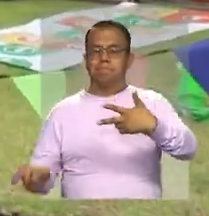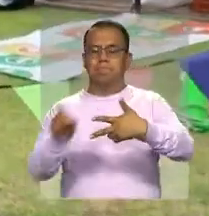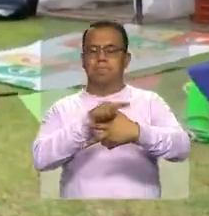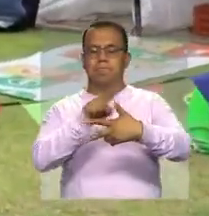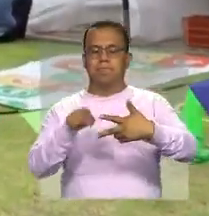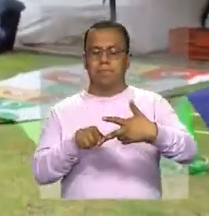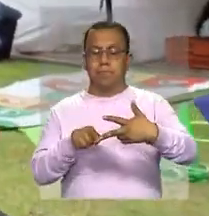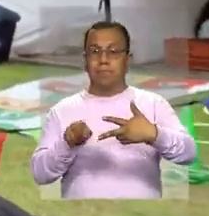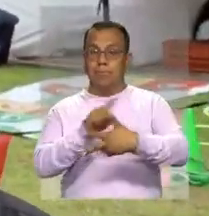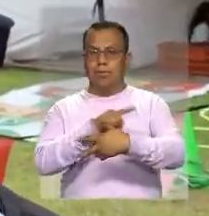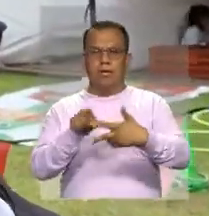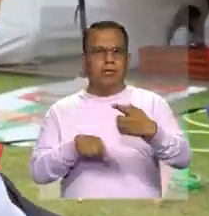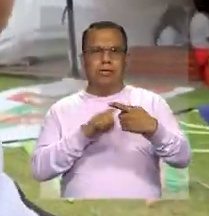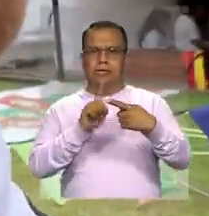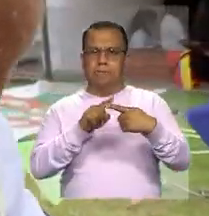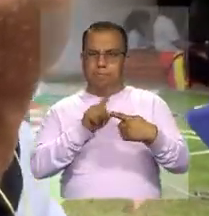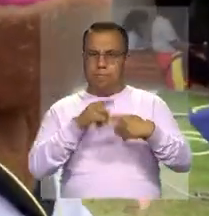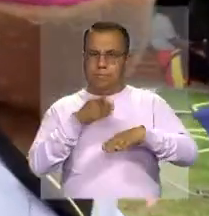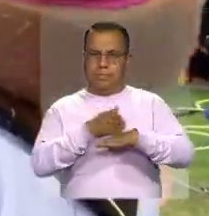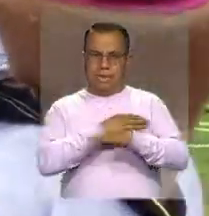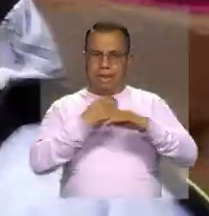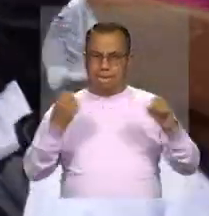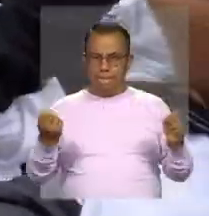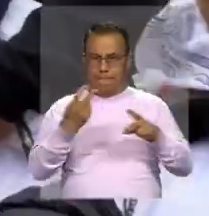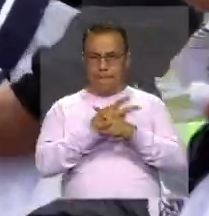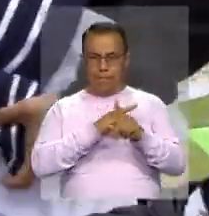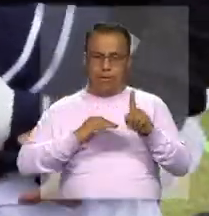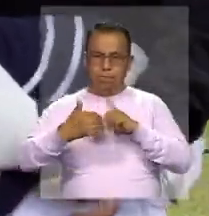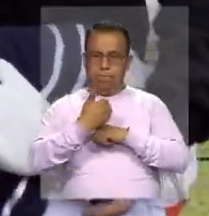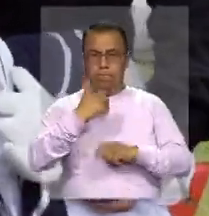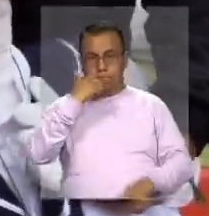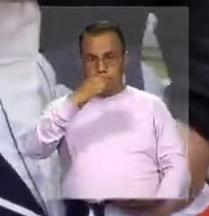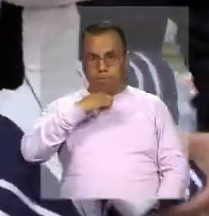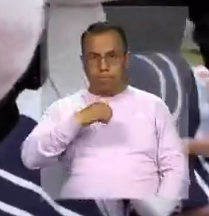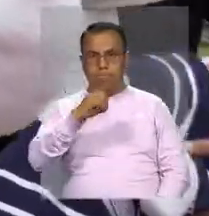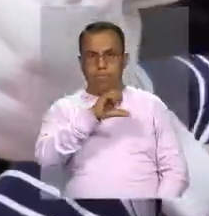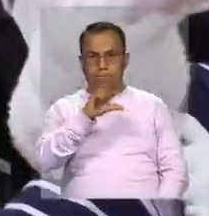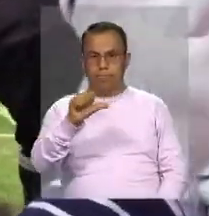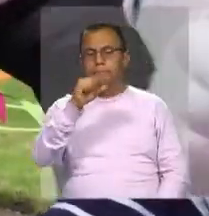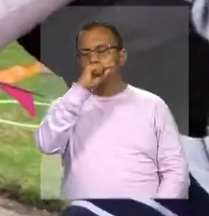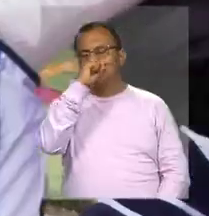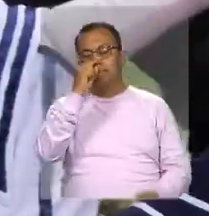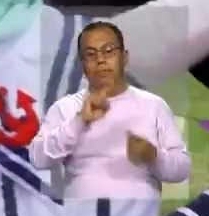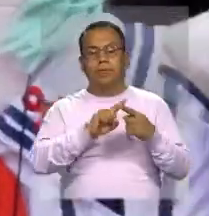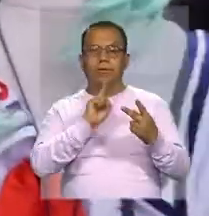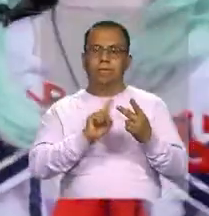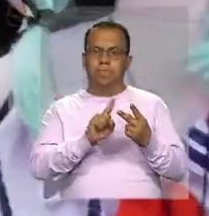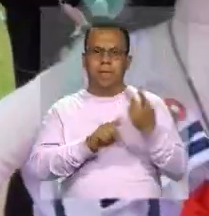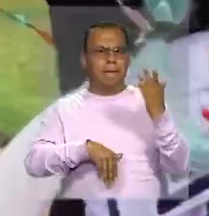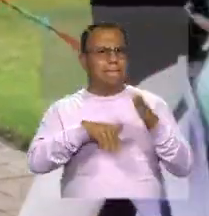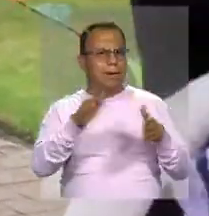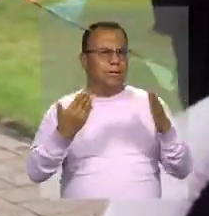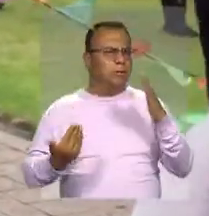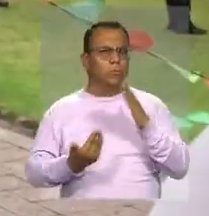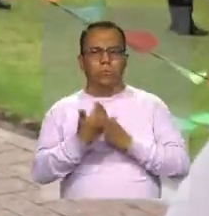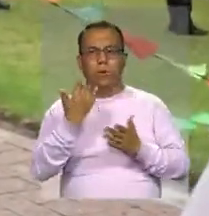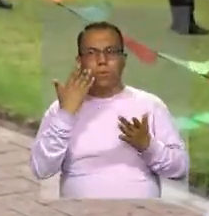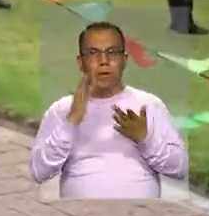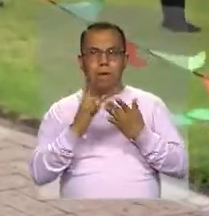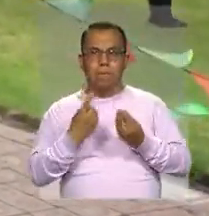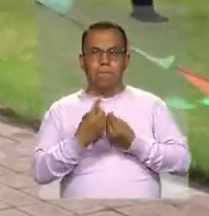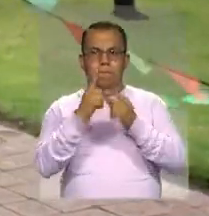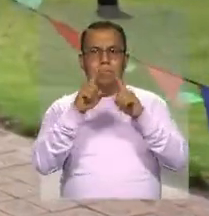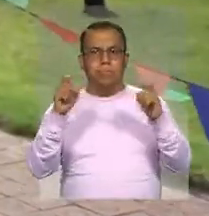en la política. El primero, de prevención de violencias y protección de los derechos de los niños y las niñas. El segundo, que es el más innovador de esta política,